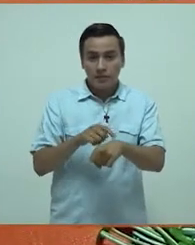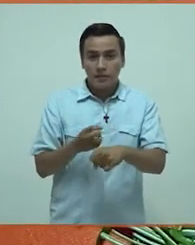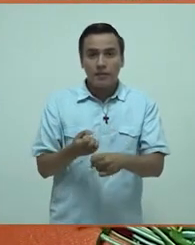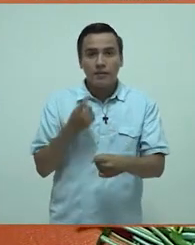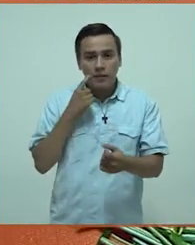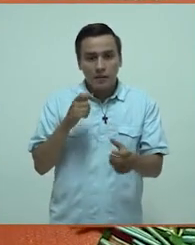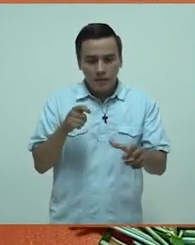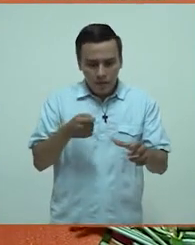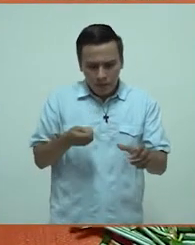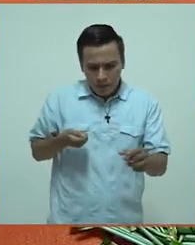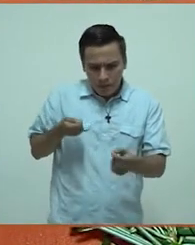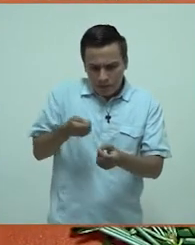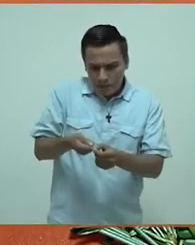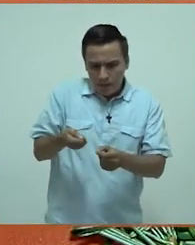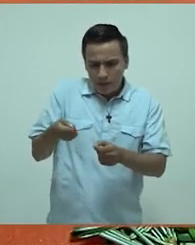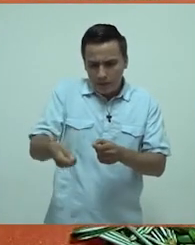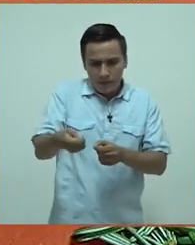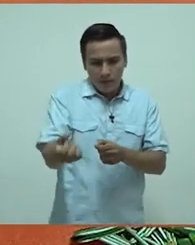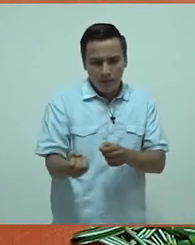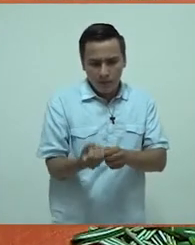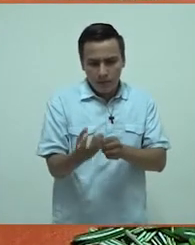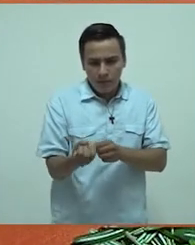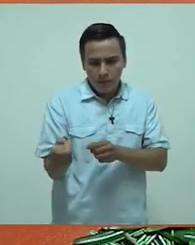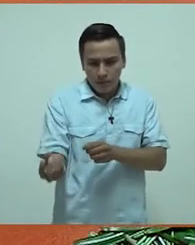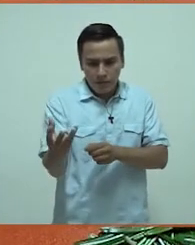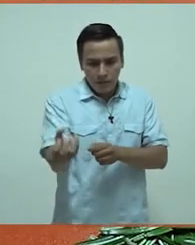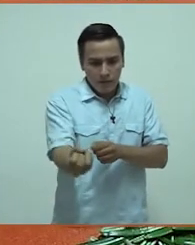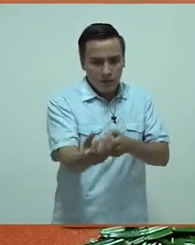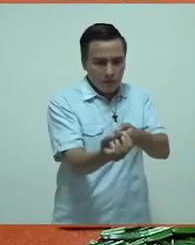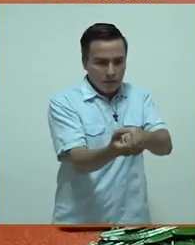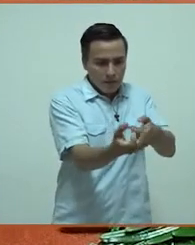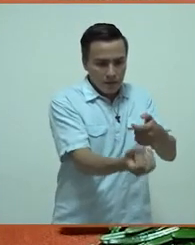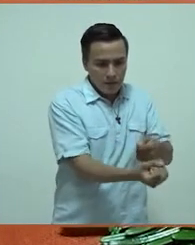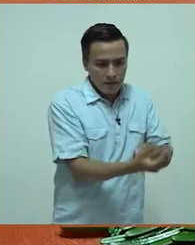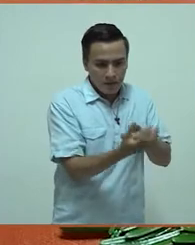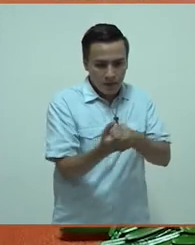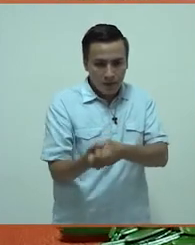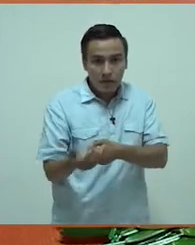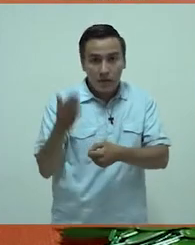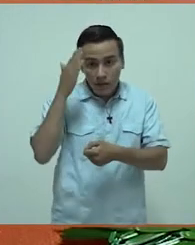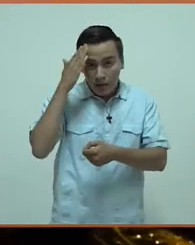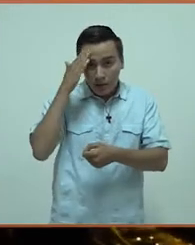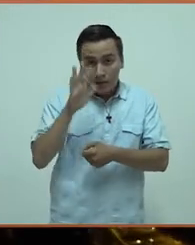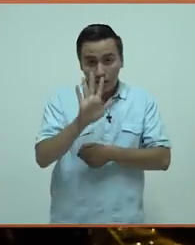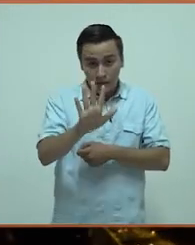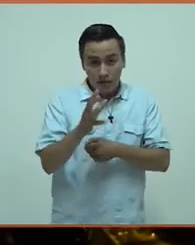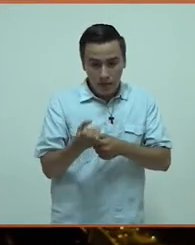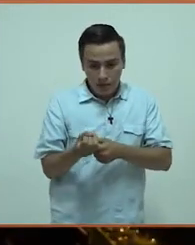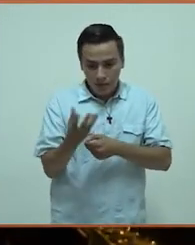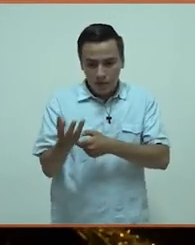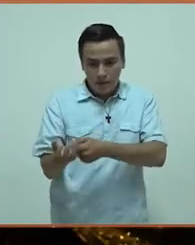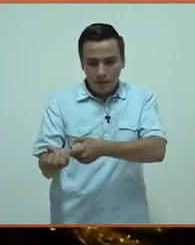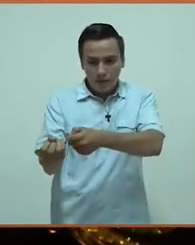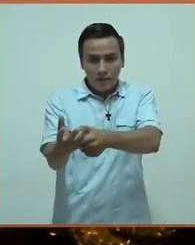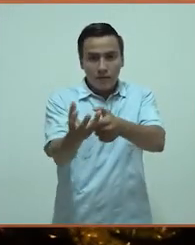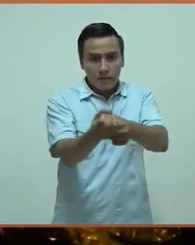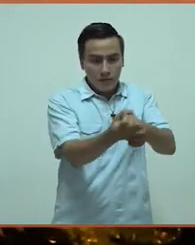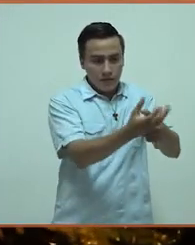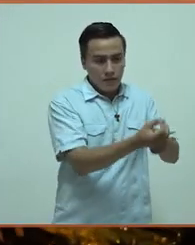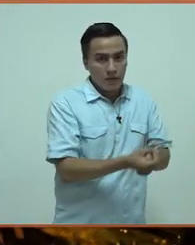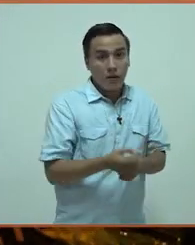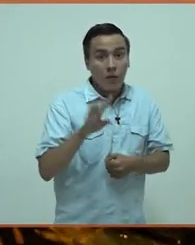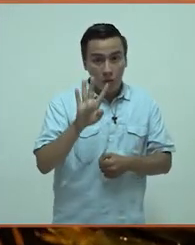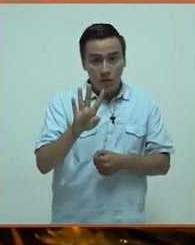tiempo. Y al encender cada lámpara, es decir, cada vela que colocamos, como sabemos, son 5 velas,